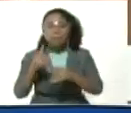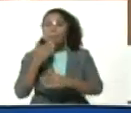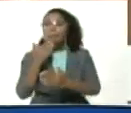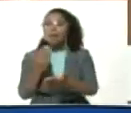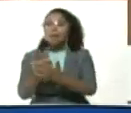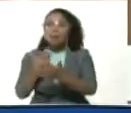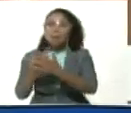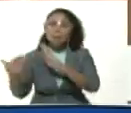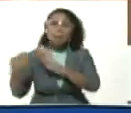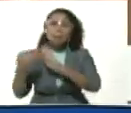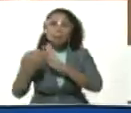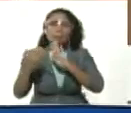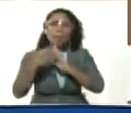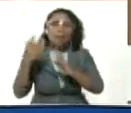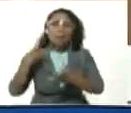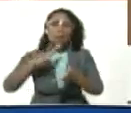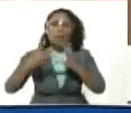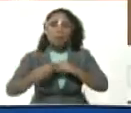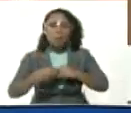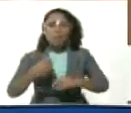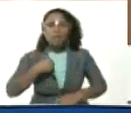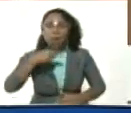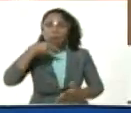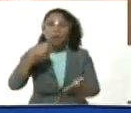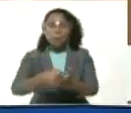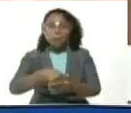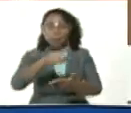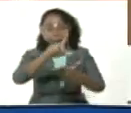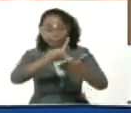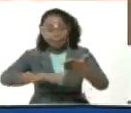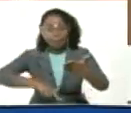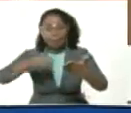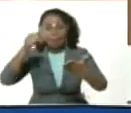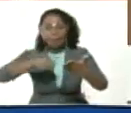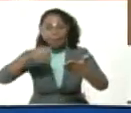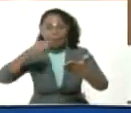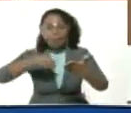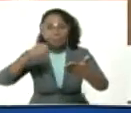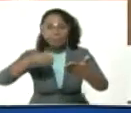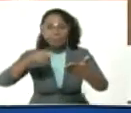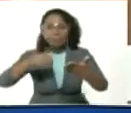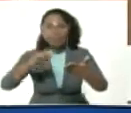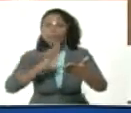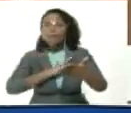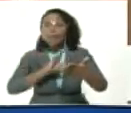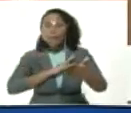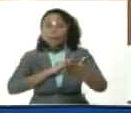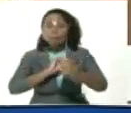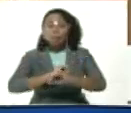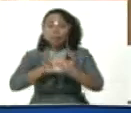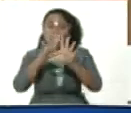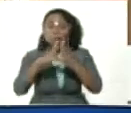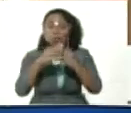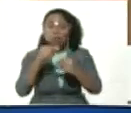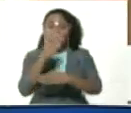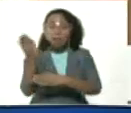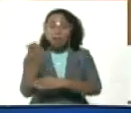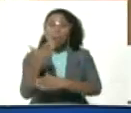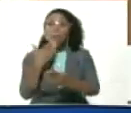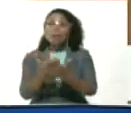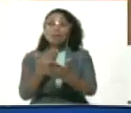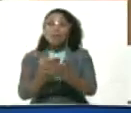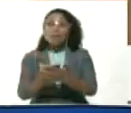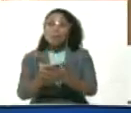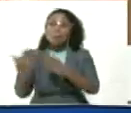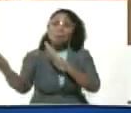sanciones contra los CLAP. Tengo el nombre, la lista aquí. Y tenemos las declaraciones de todos ellos pidiendo